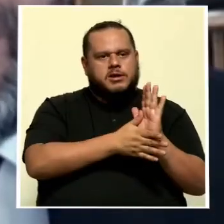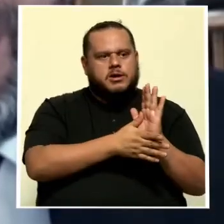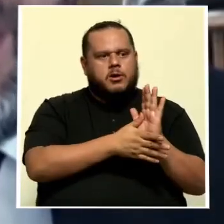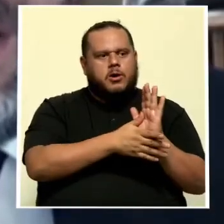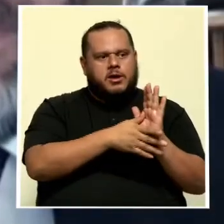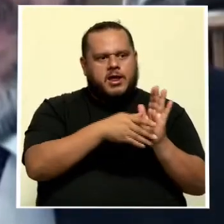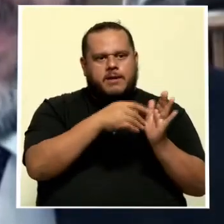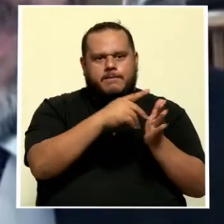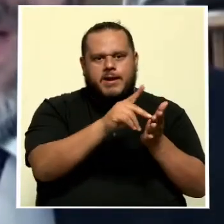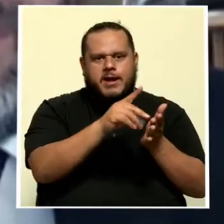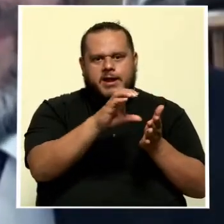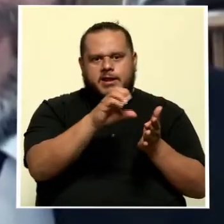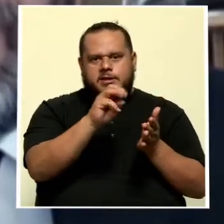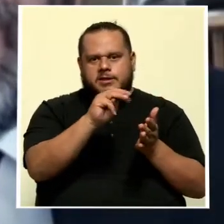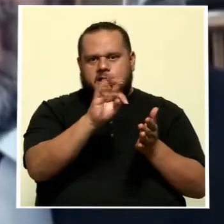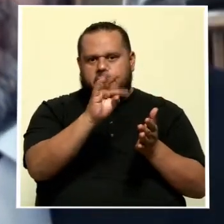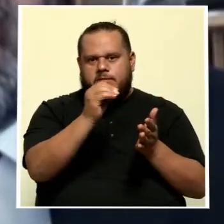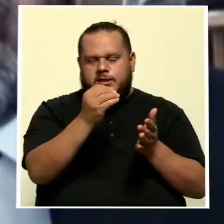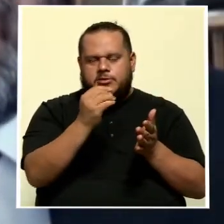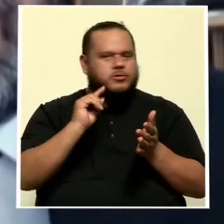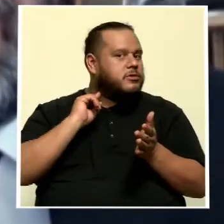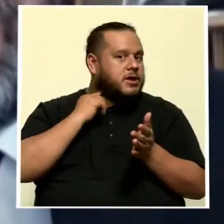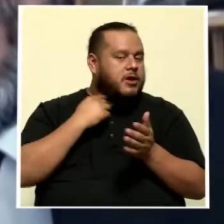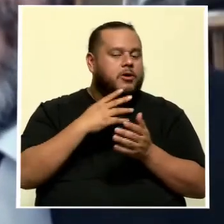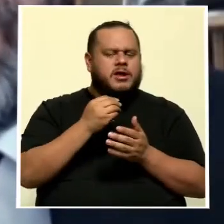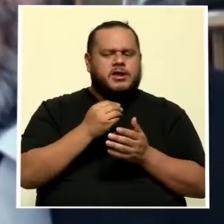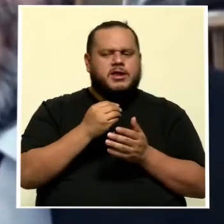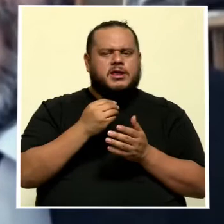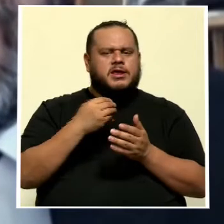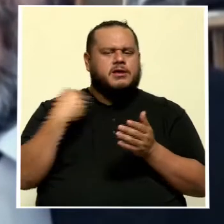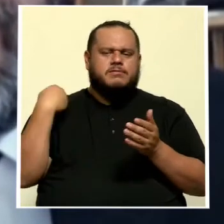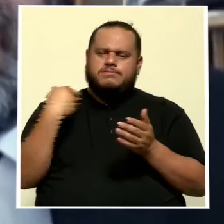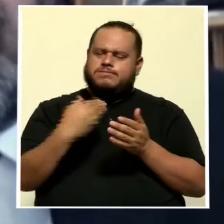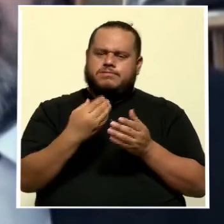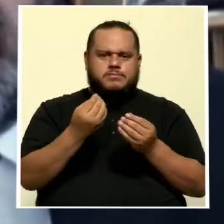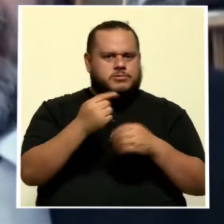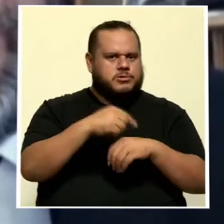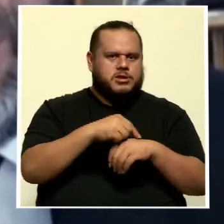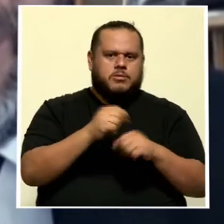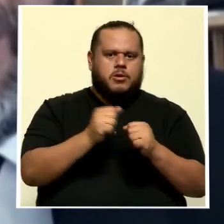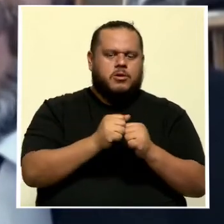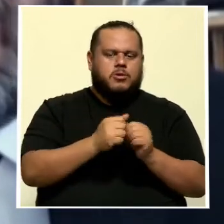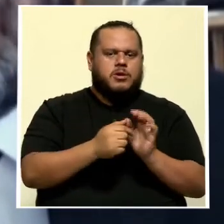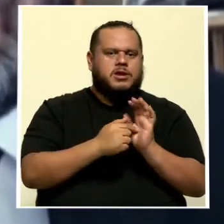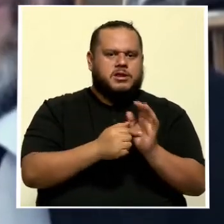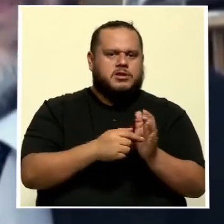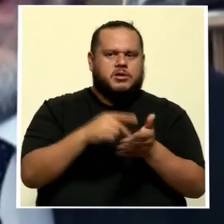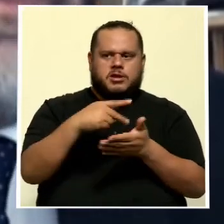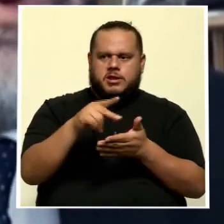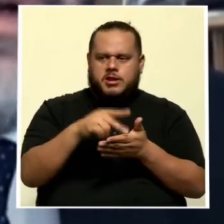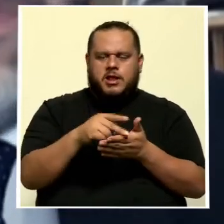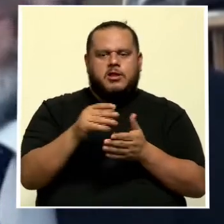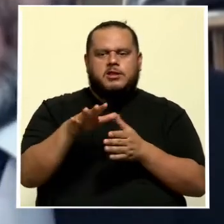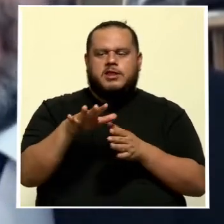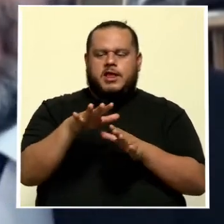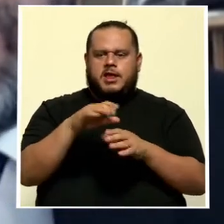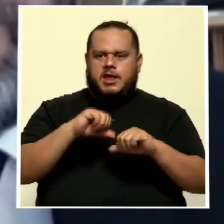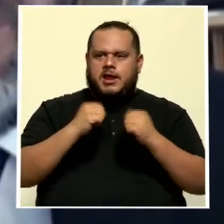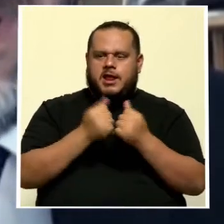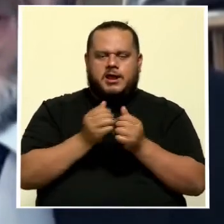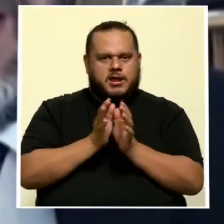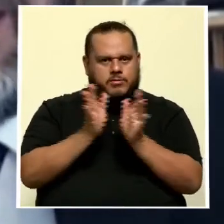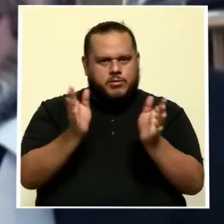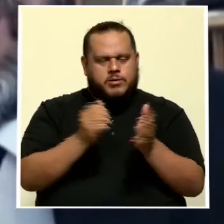cemento, y por otro lado, de el estar tanto tiempo con la exhibición de salarios del sector público, el estar tanto